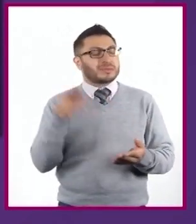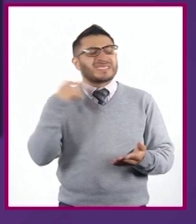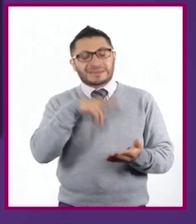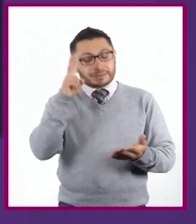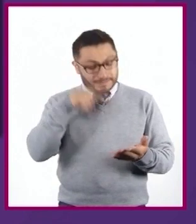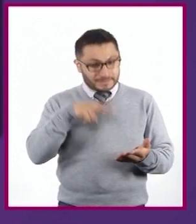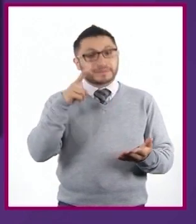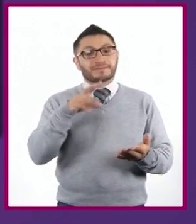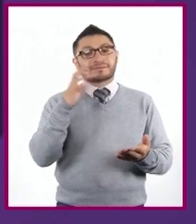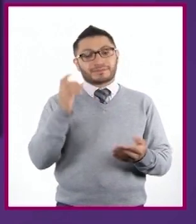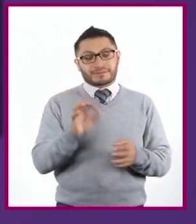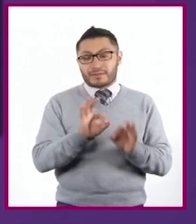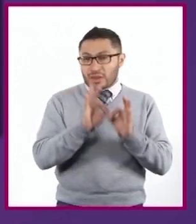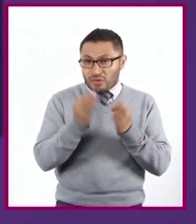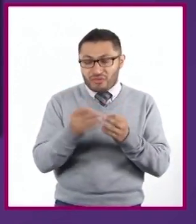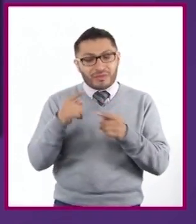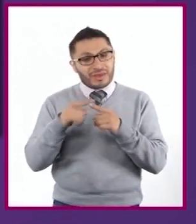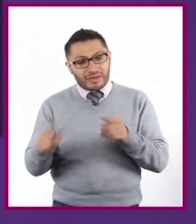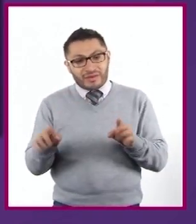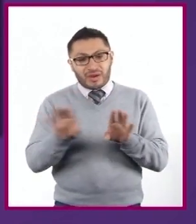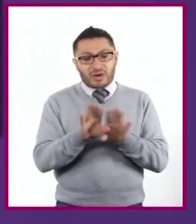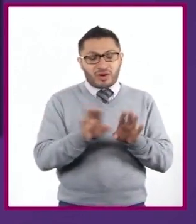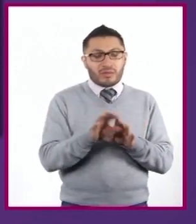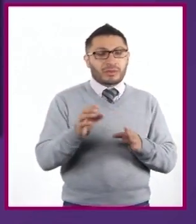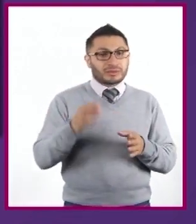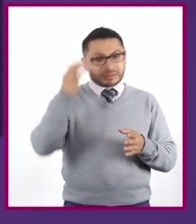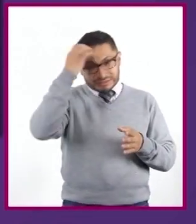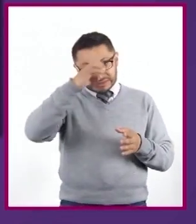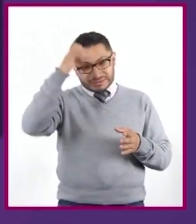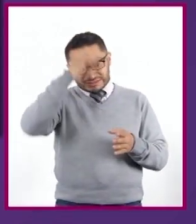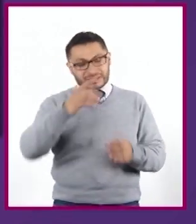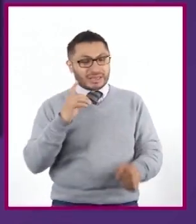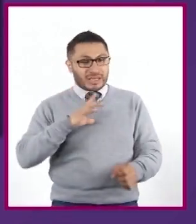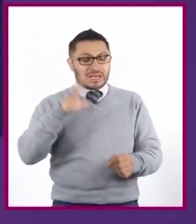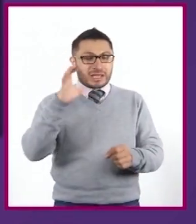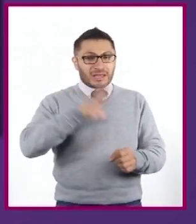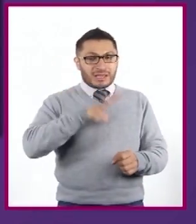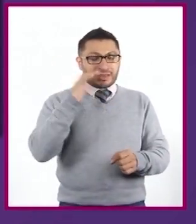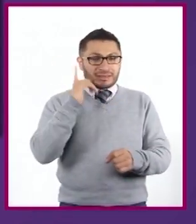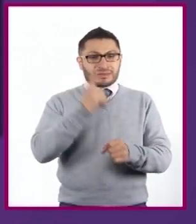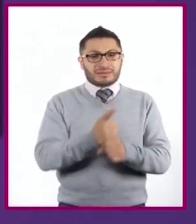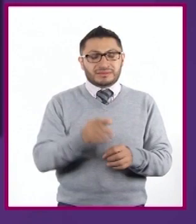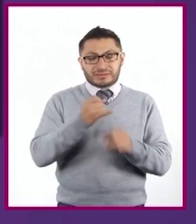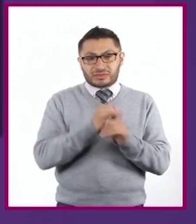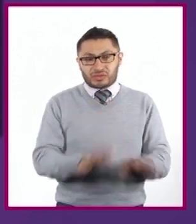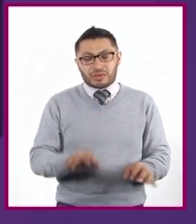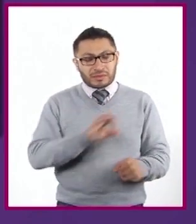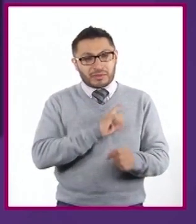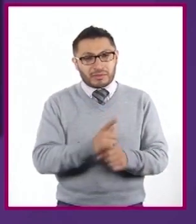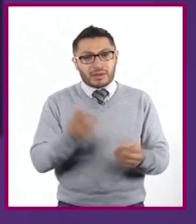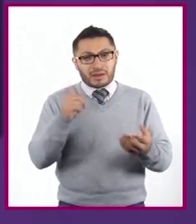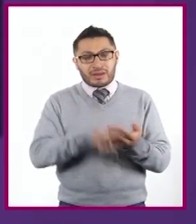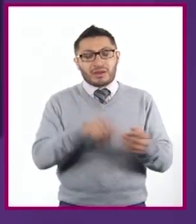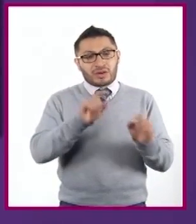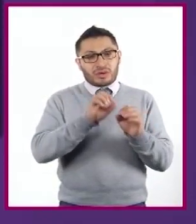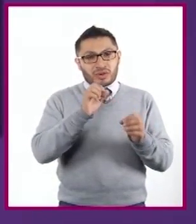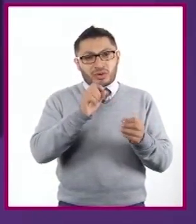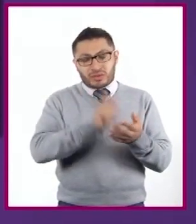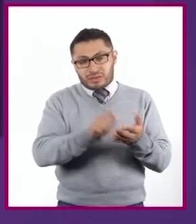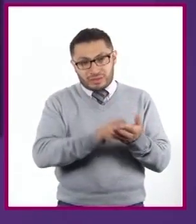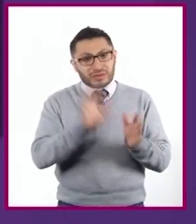exploración es otra estrategia que consiste en encontrar información específica en un texto que ya se conoce.